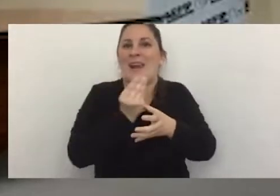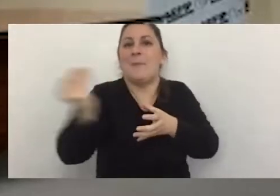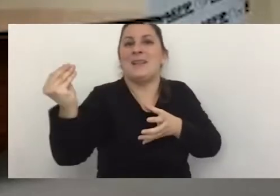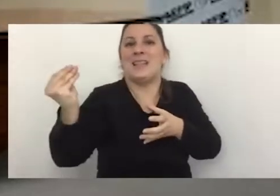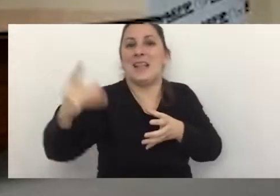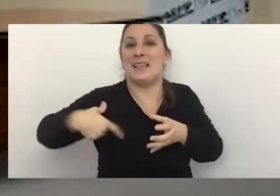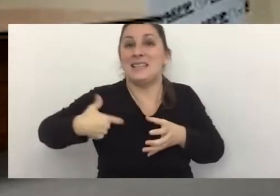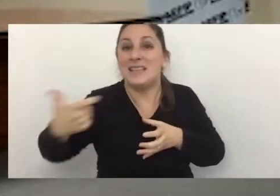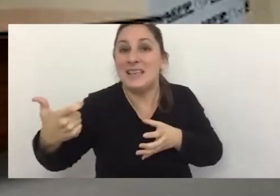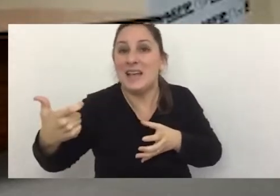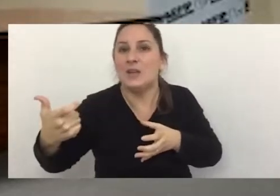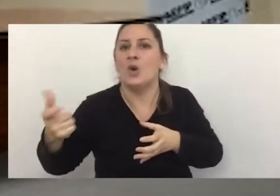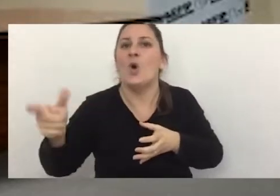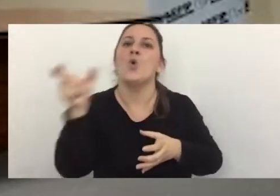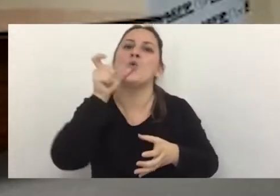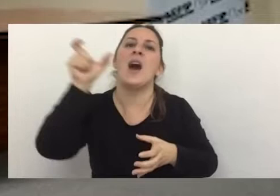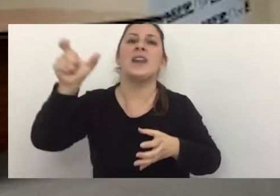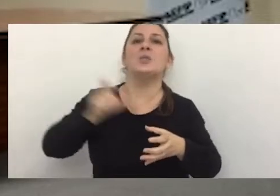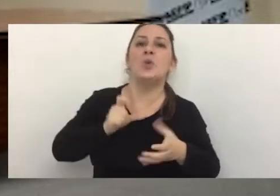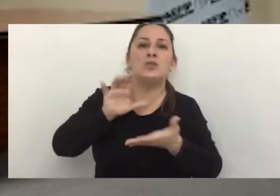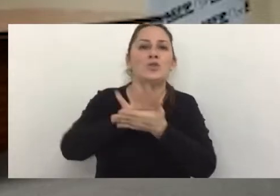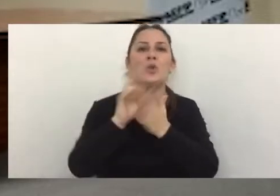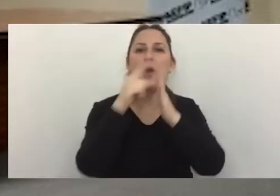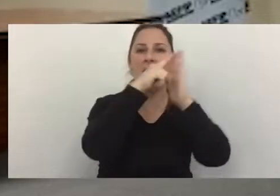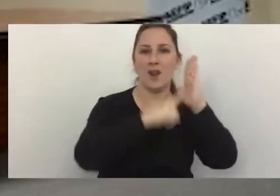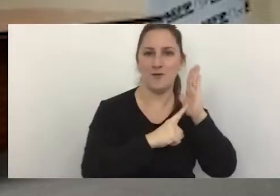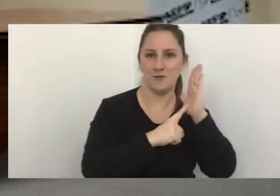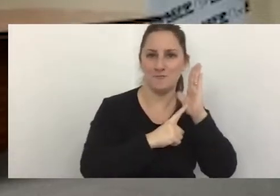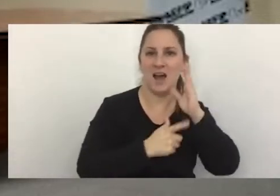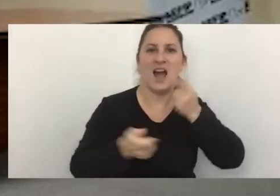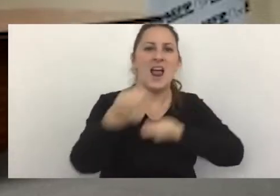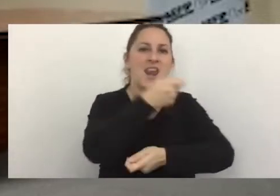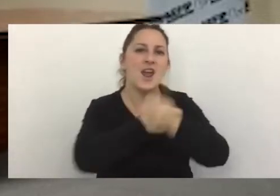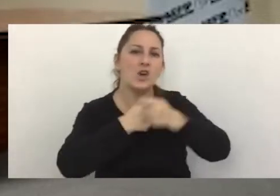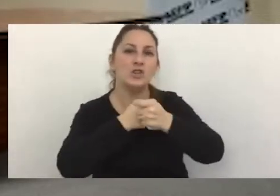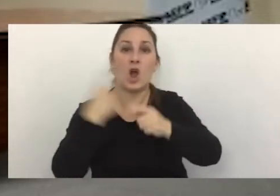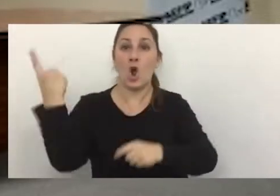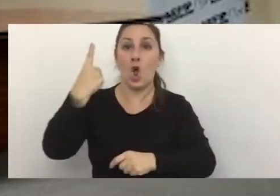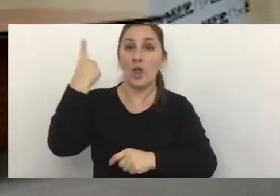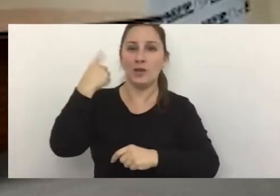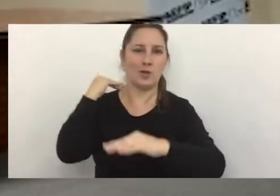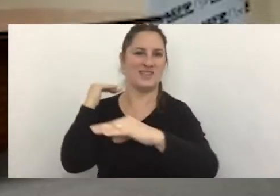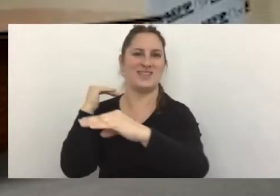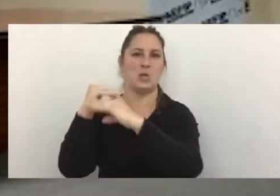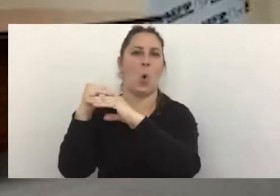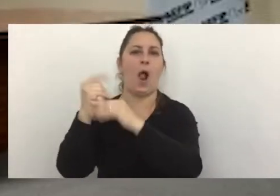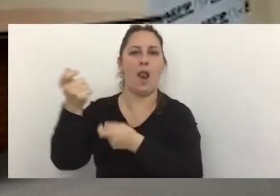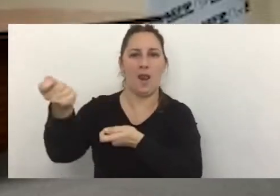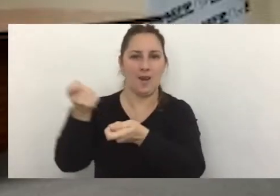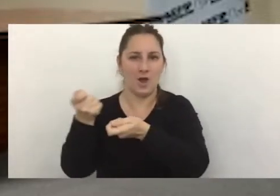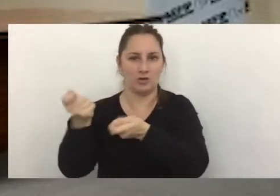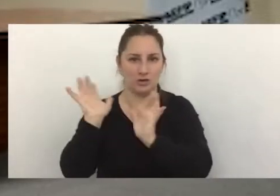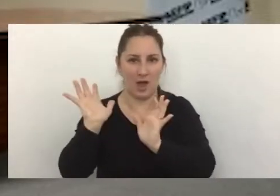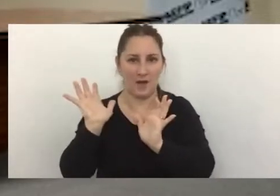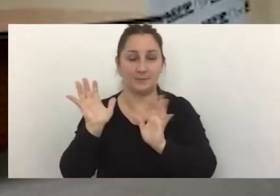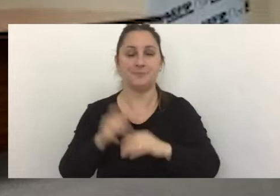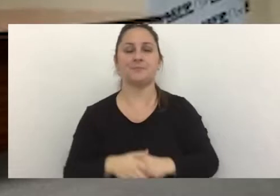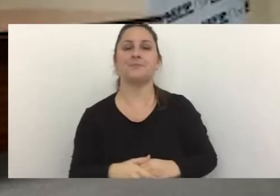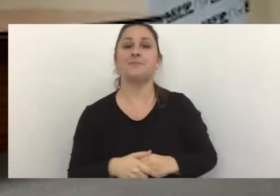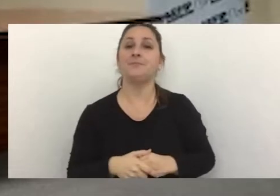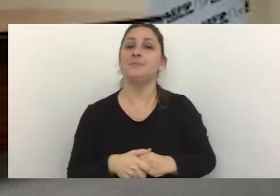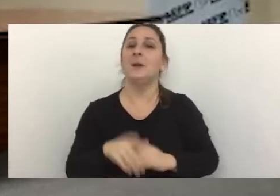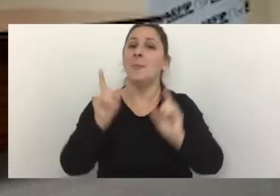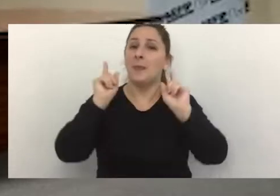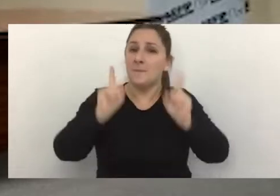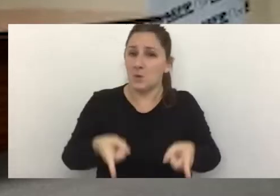una respuesta normativa, negociándole de igual a igual con la patronal. Esto, que obviamente no estaba